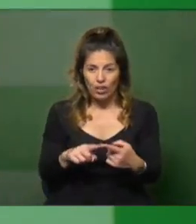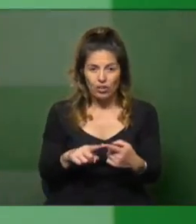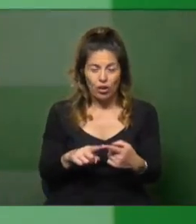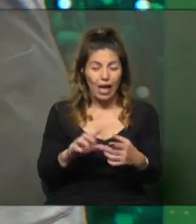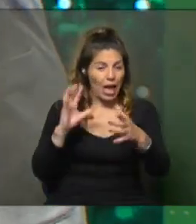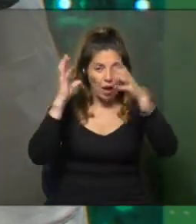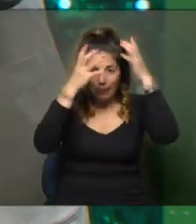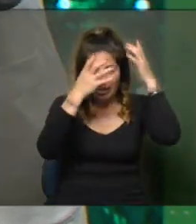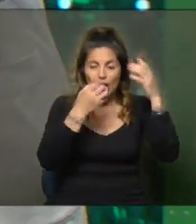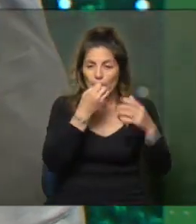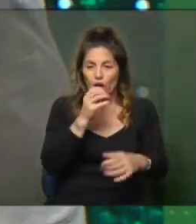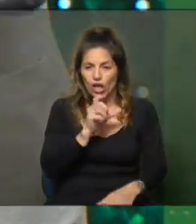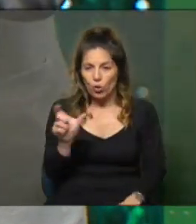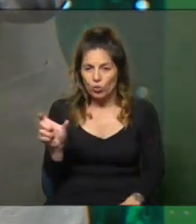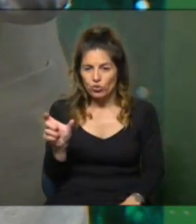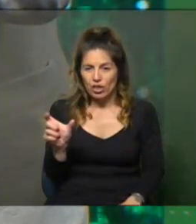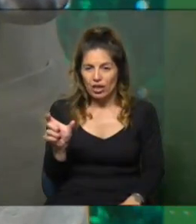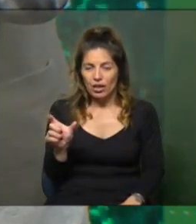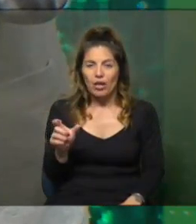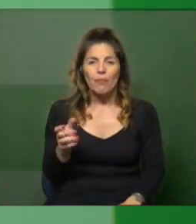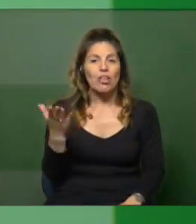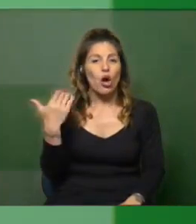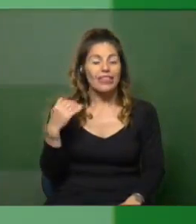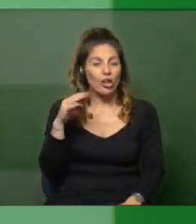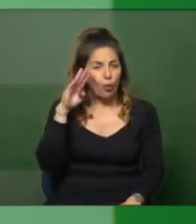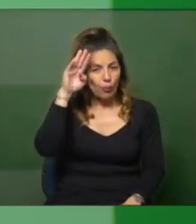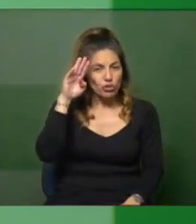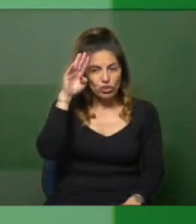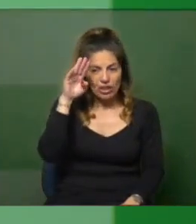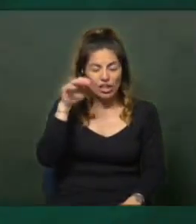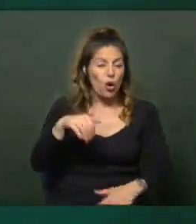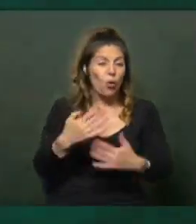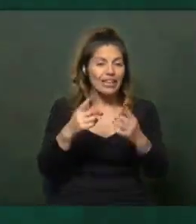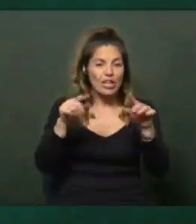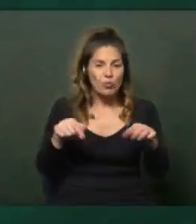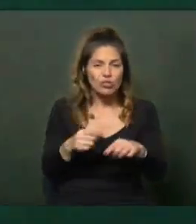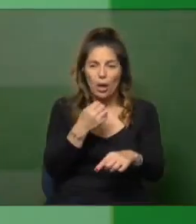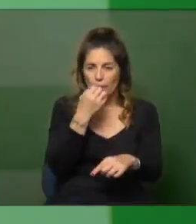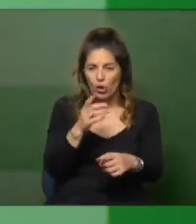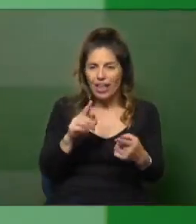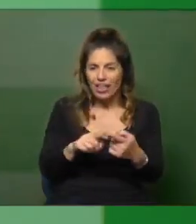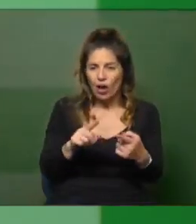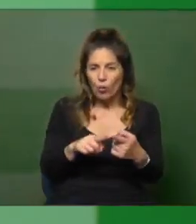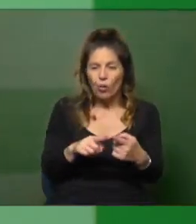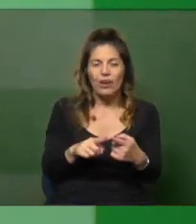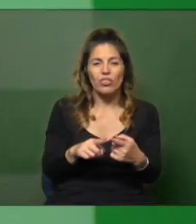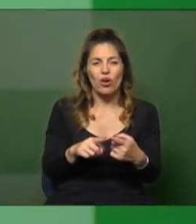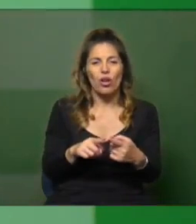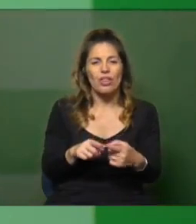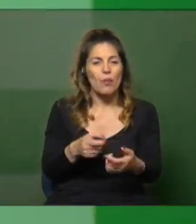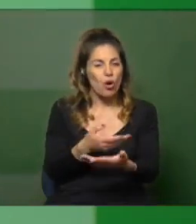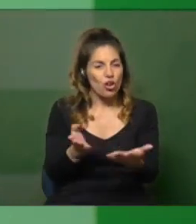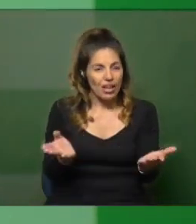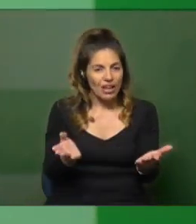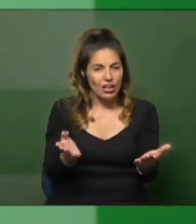mi ley la mejor excusa pasó durante mucho tiempo con bolsonaro entonces cualquier hipótesis de mejora del acuerdo de ponerlo en un